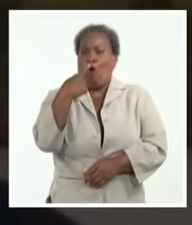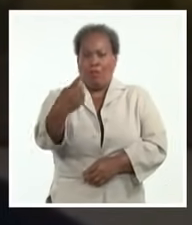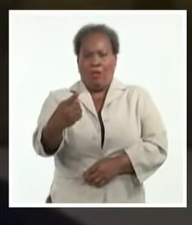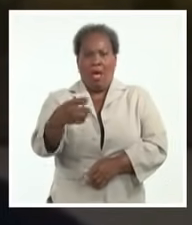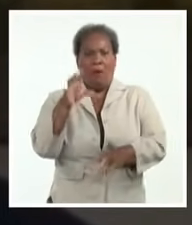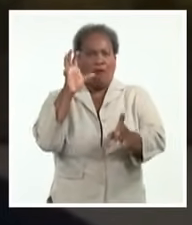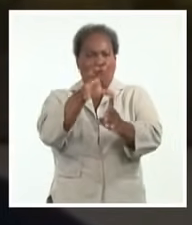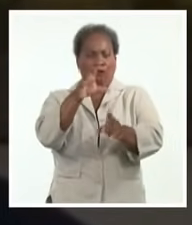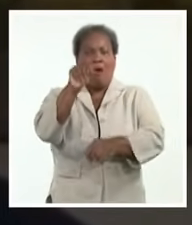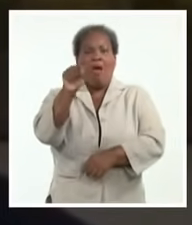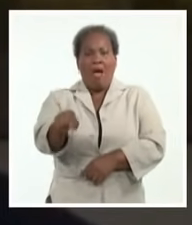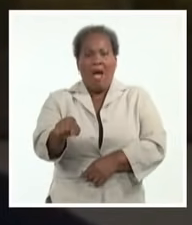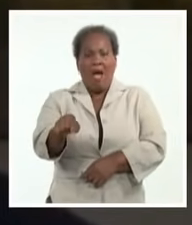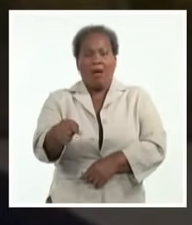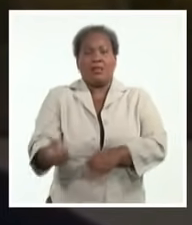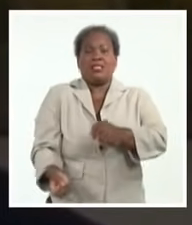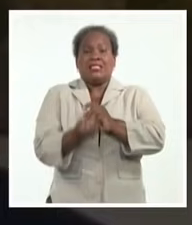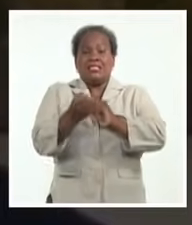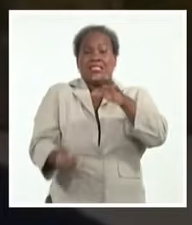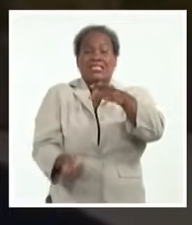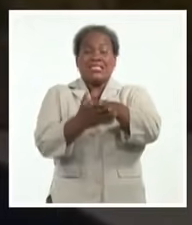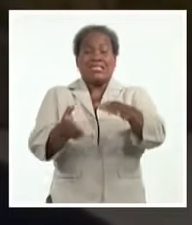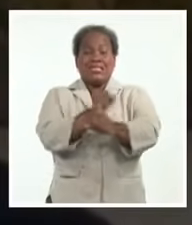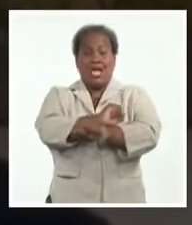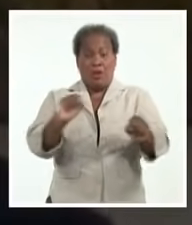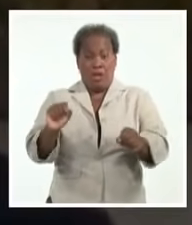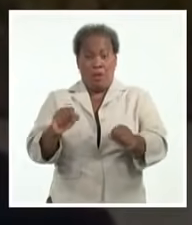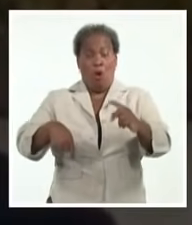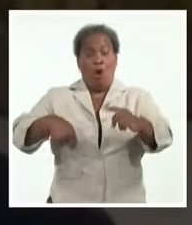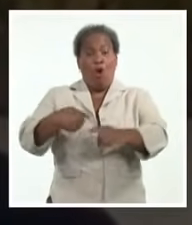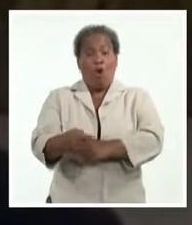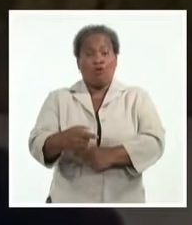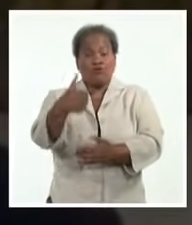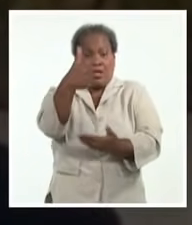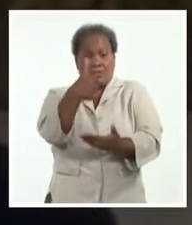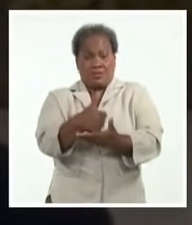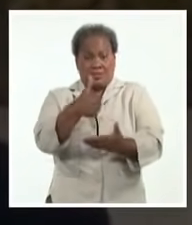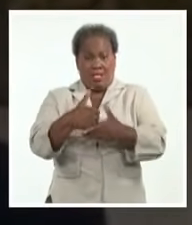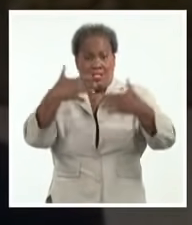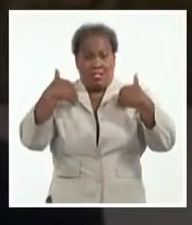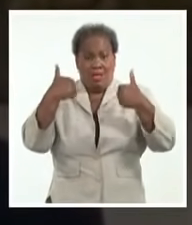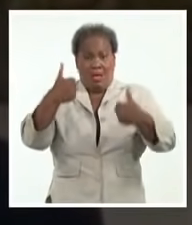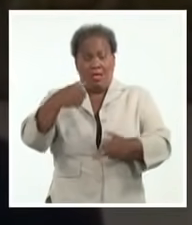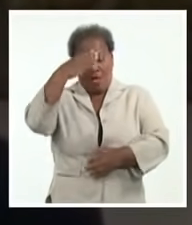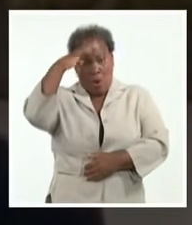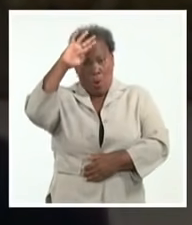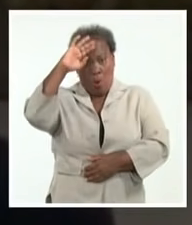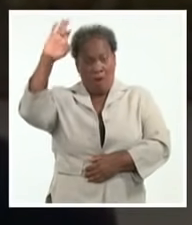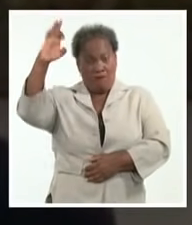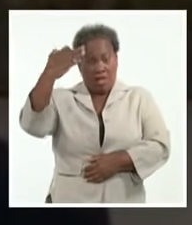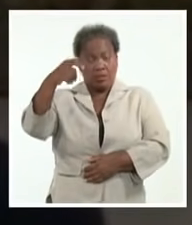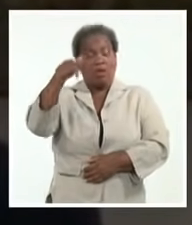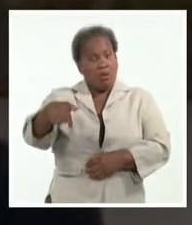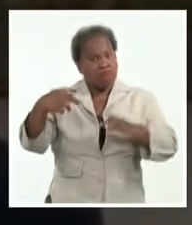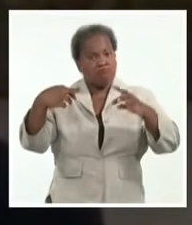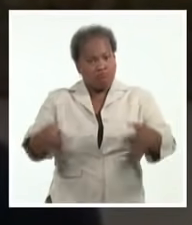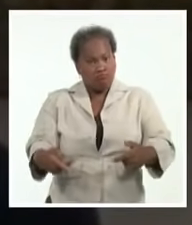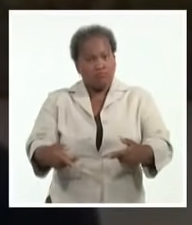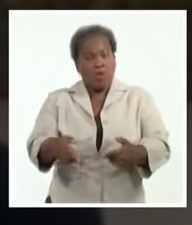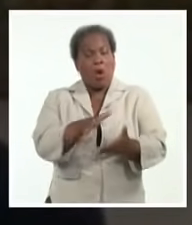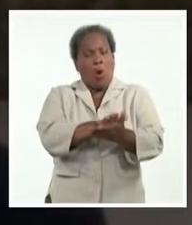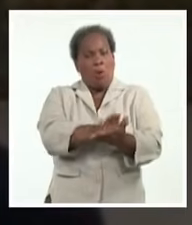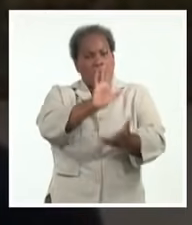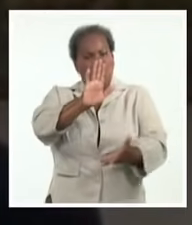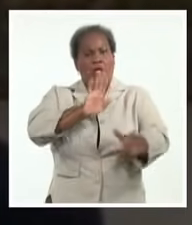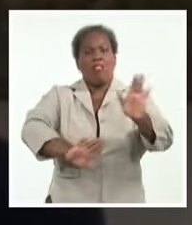acto terrorista contra nuestra sede diplomática en Francia y ratificando, como siempre, nuestro compromiso en la defensa de la